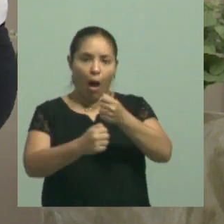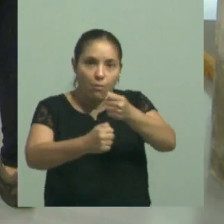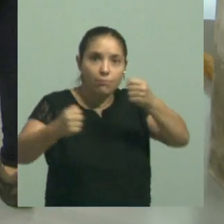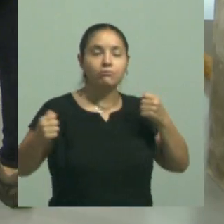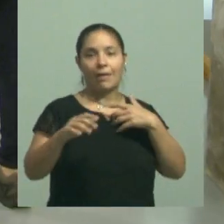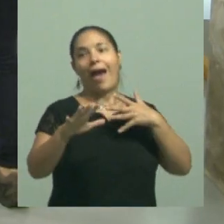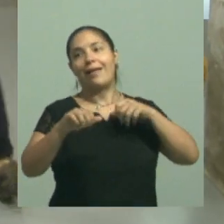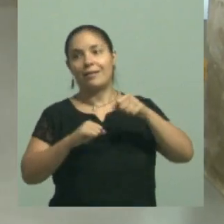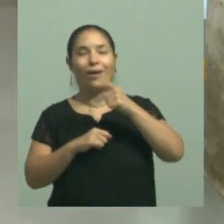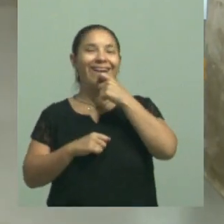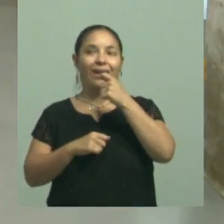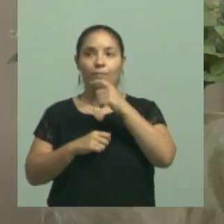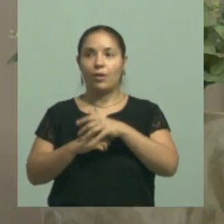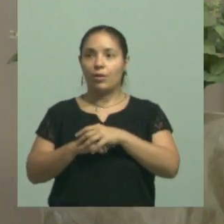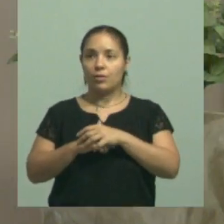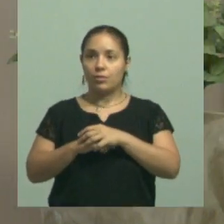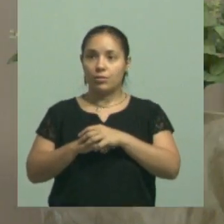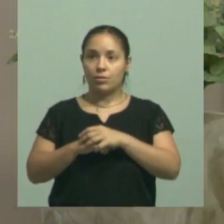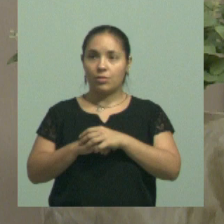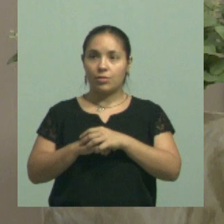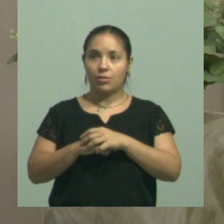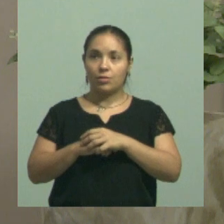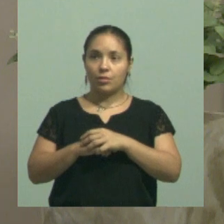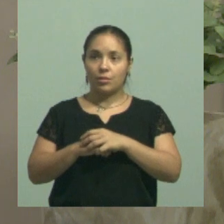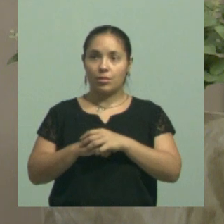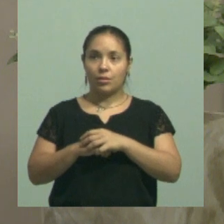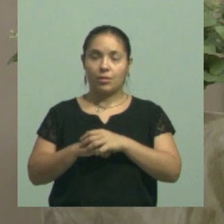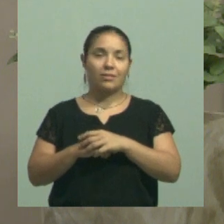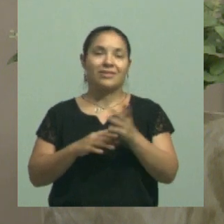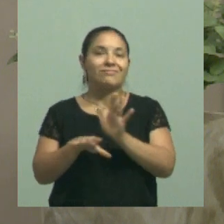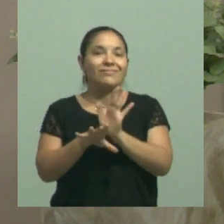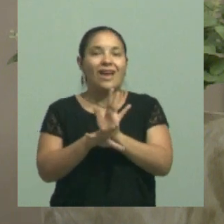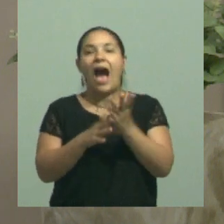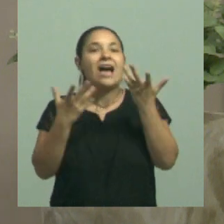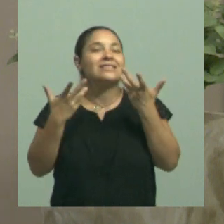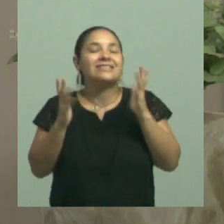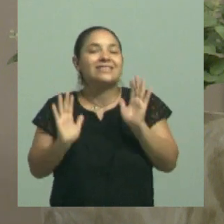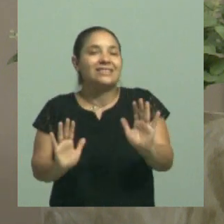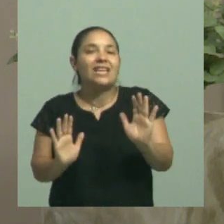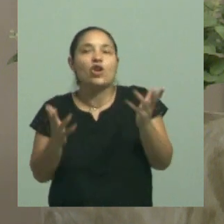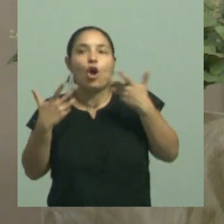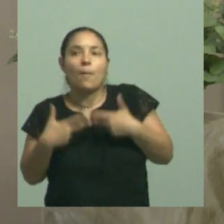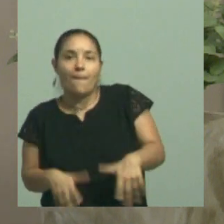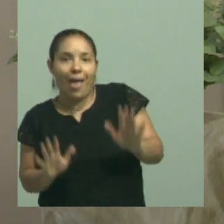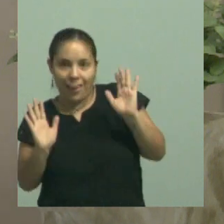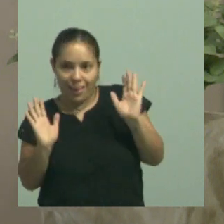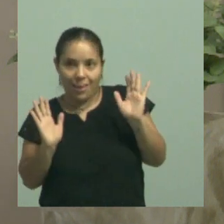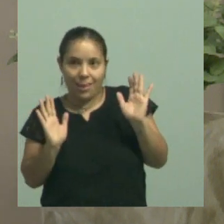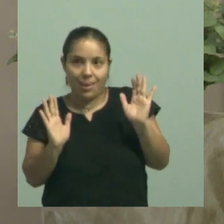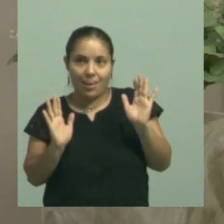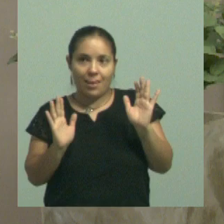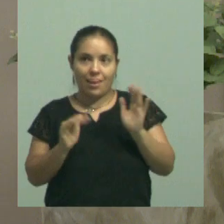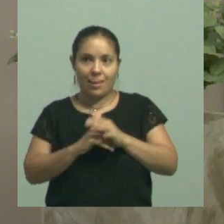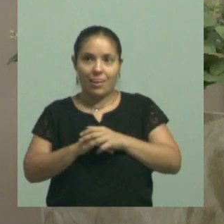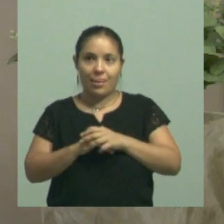Por ejemplo, cuando viene Joana, yo haría esto comúnmente. Sí. Fíjate que mis codos, que son zonas muy